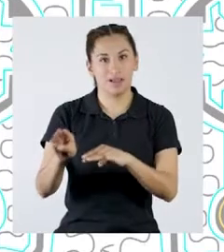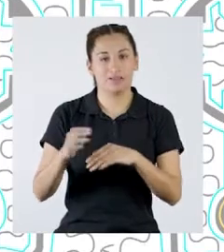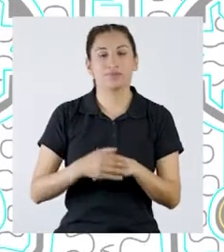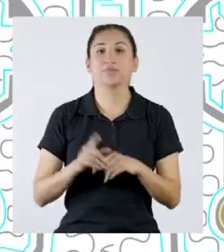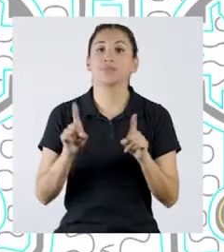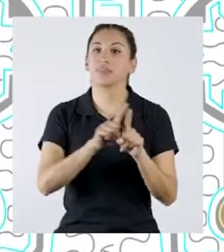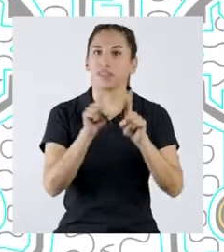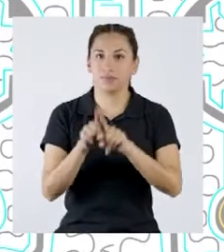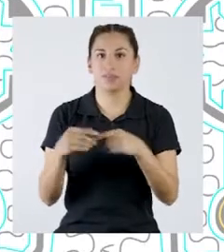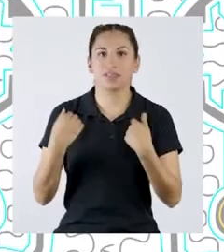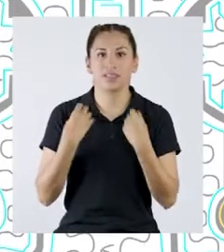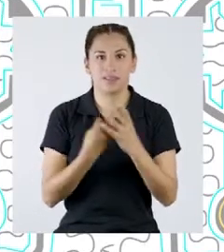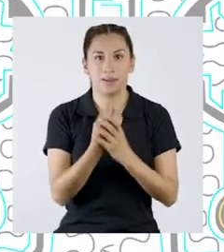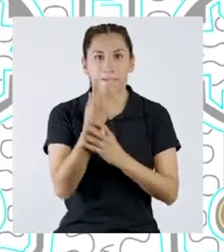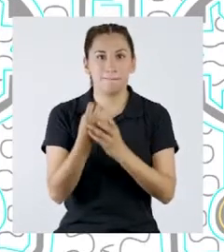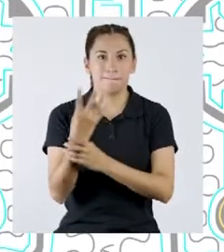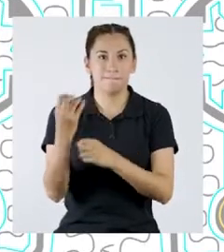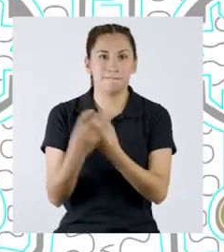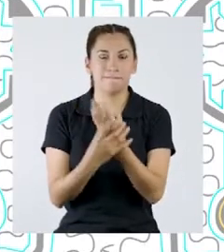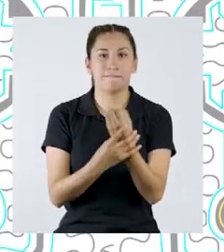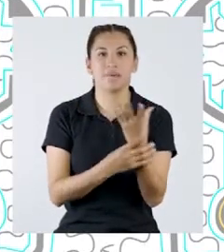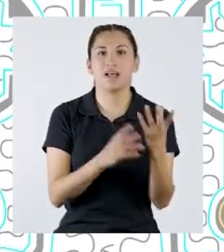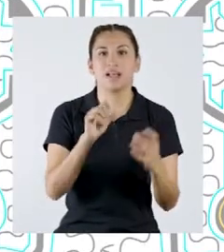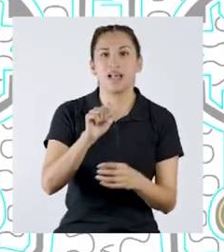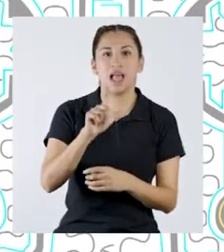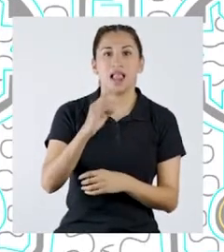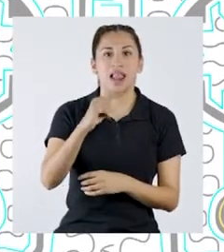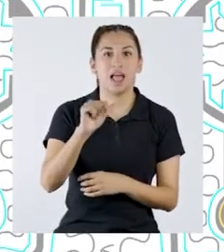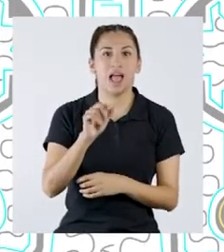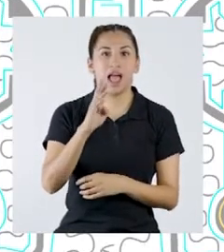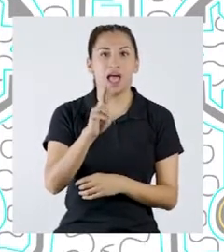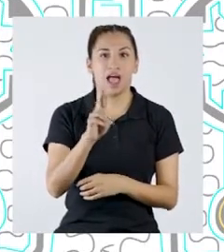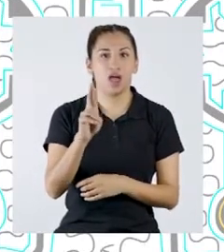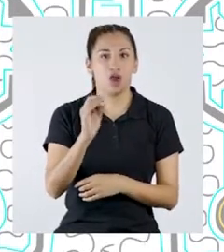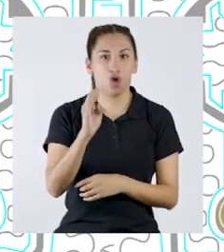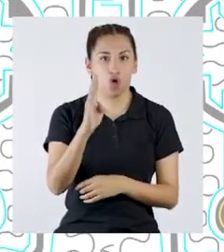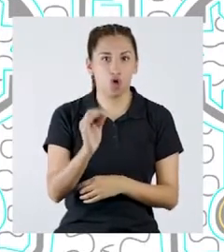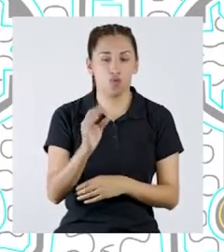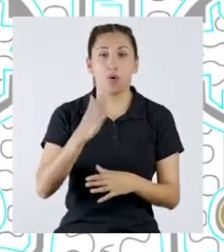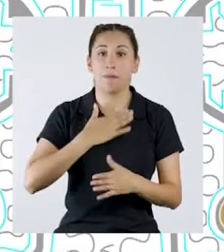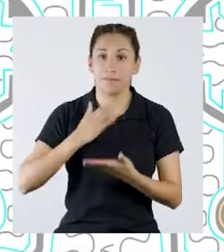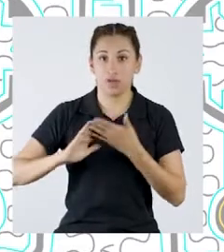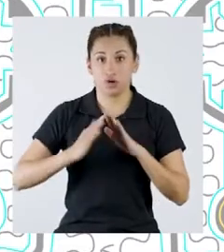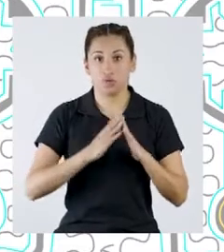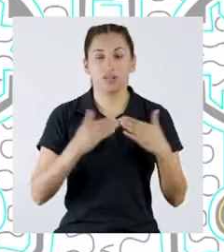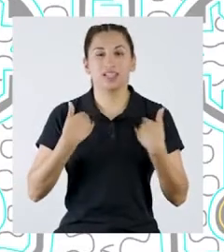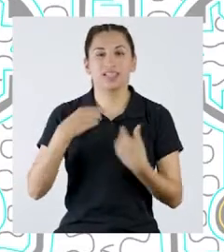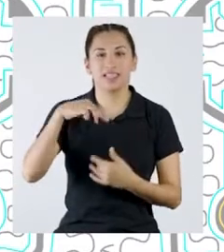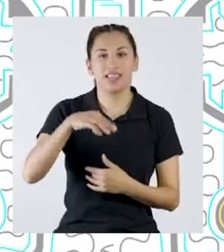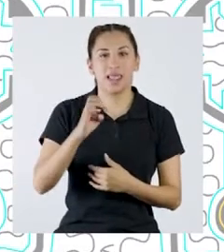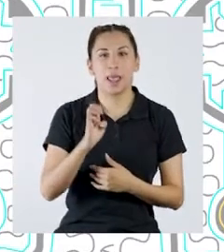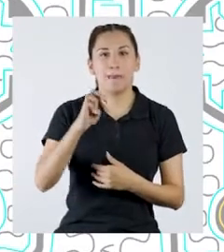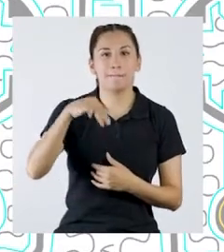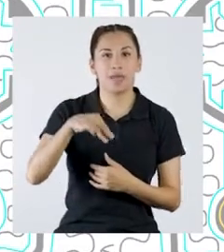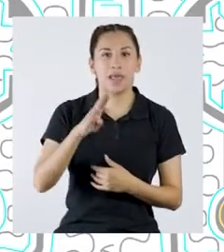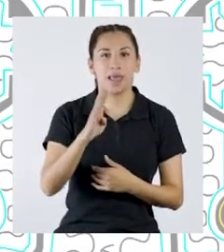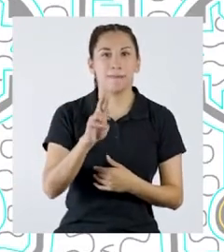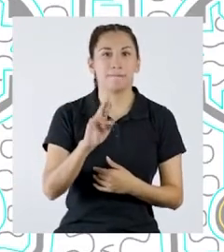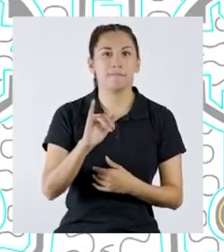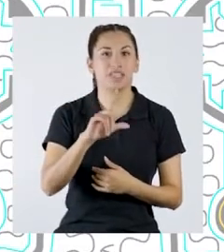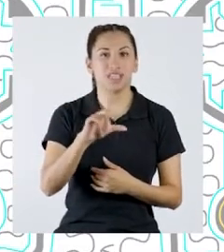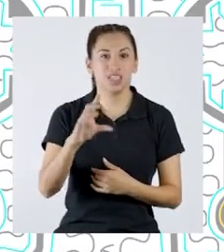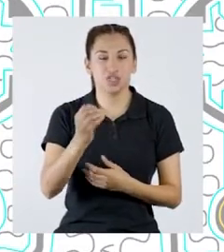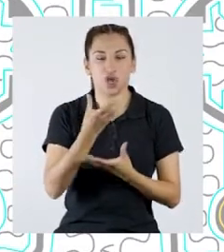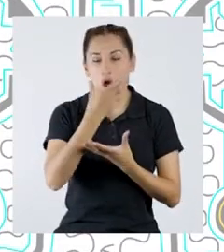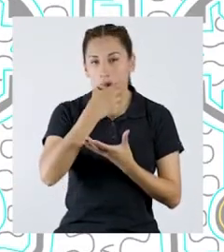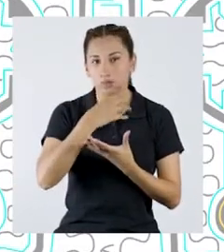mar. También hay plantas, como el algarrobo, y en mi comunidad hay mucho membrillo. Me